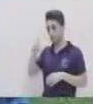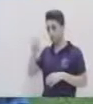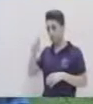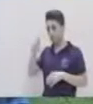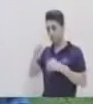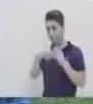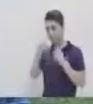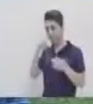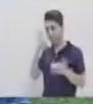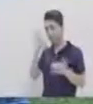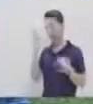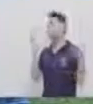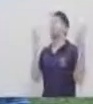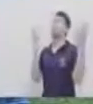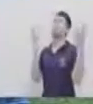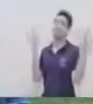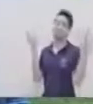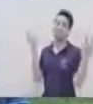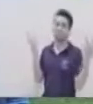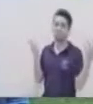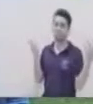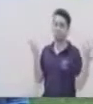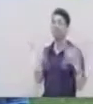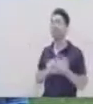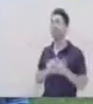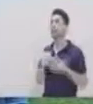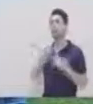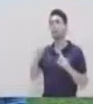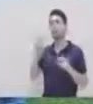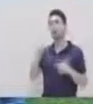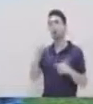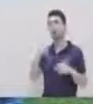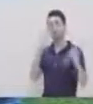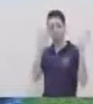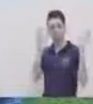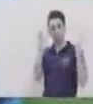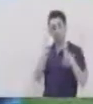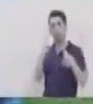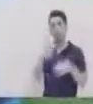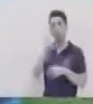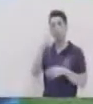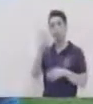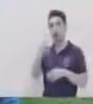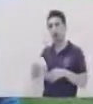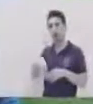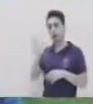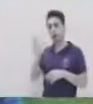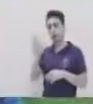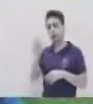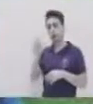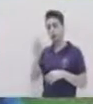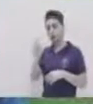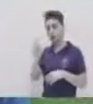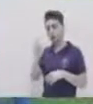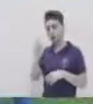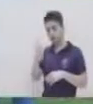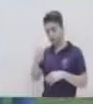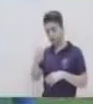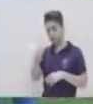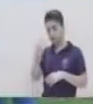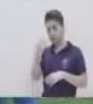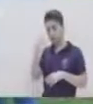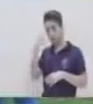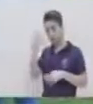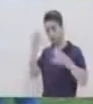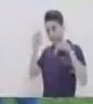Vamos a aprender también eso, tal vez en sesiones más adelante, pero ahorita nos vamos a concentrar únicamente en la concordancia de persona y número. Ok,